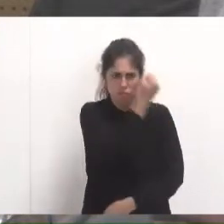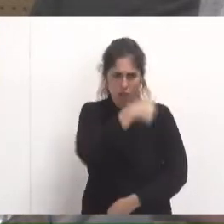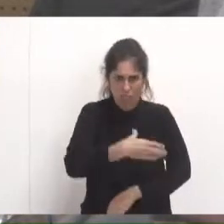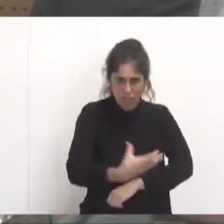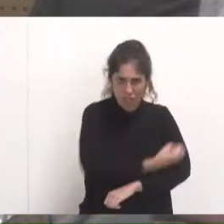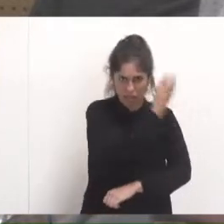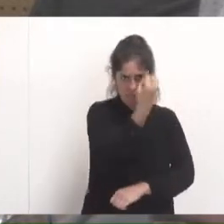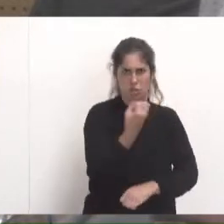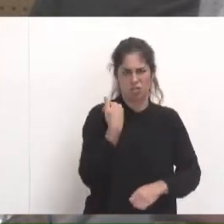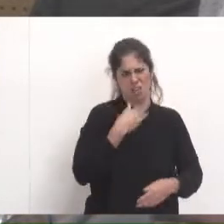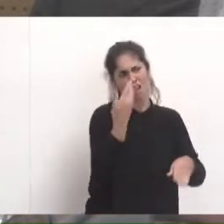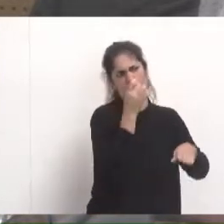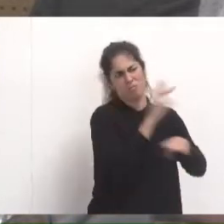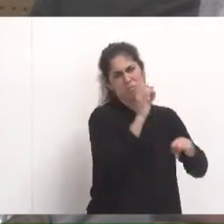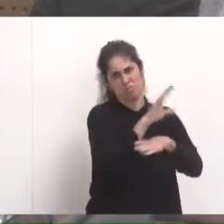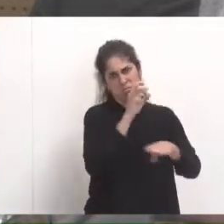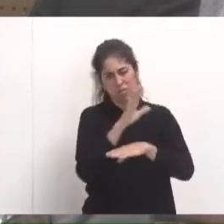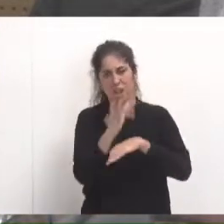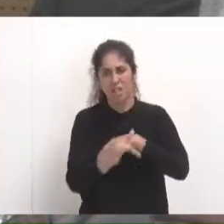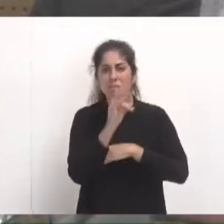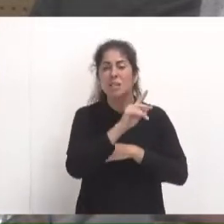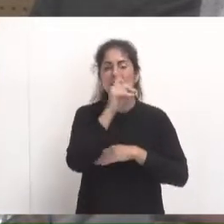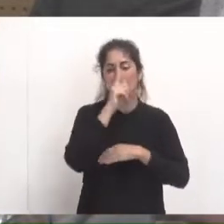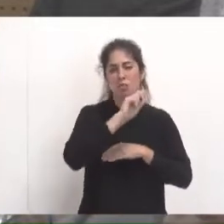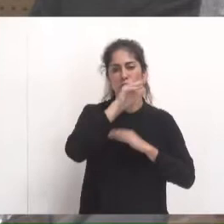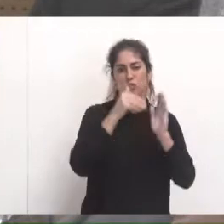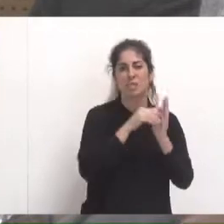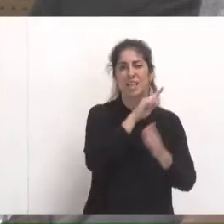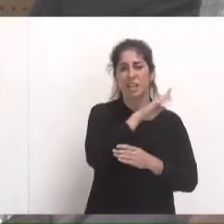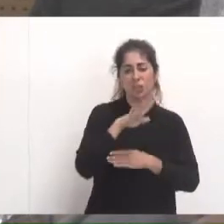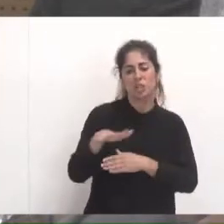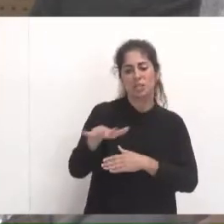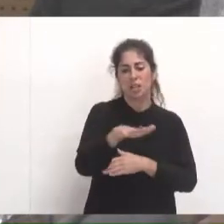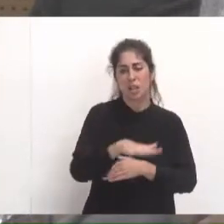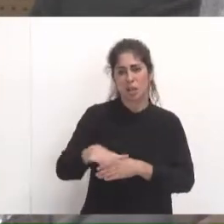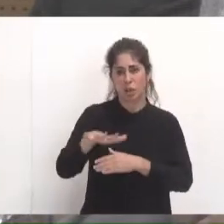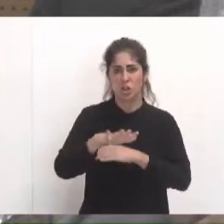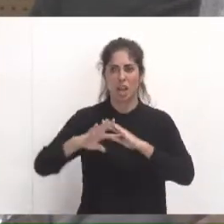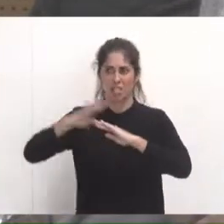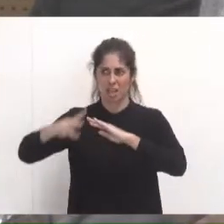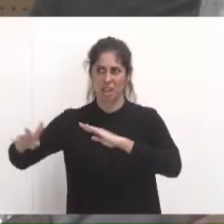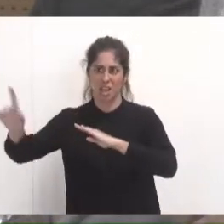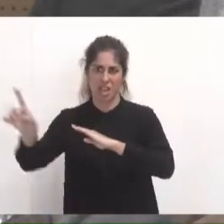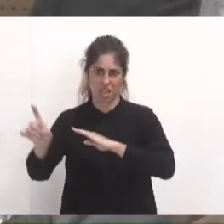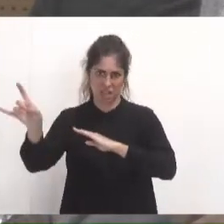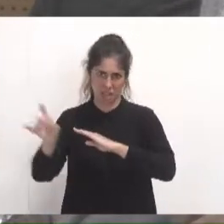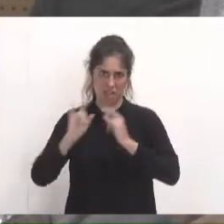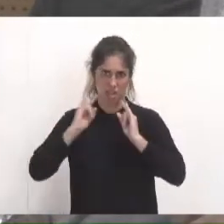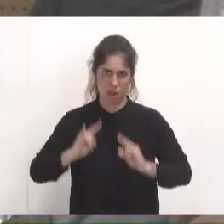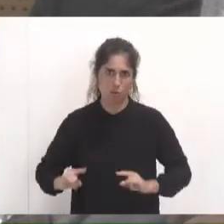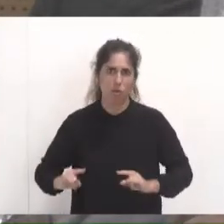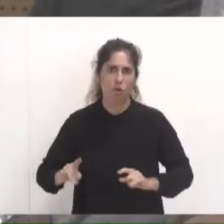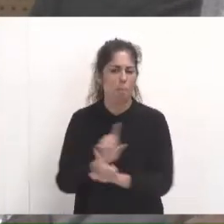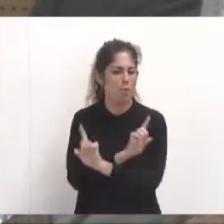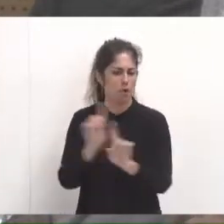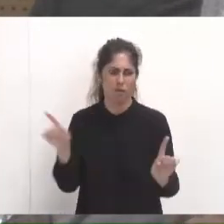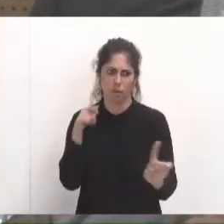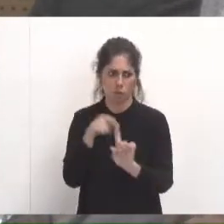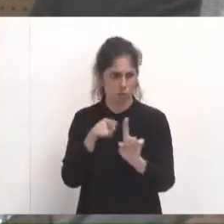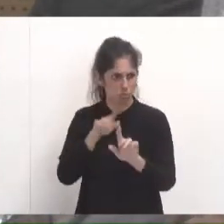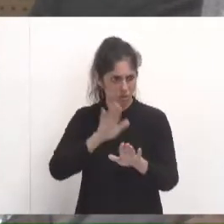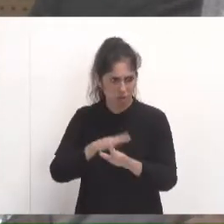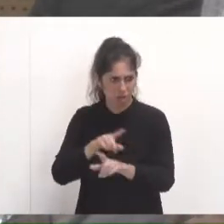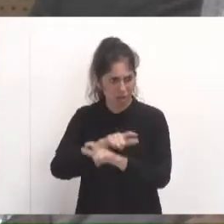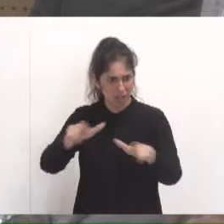en 2014 se le niega el uso del espacio público hidráulico para la actividad del campo de tiro, y otorgando la autorización en agosto